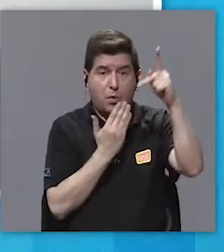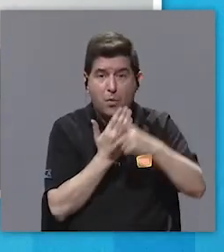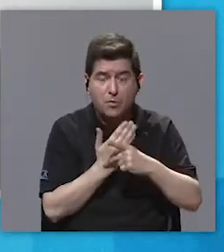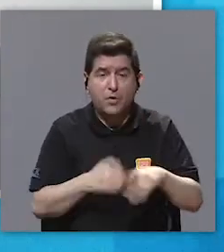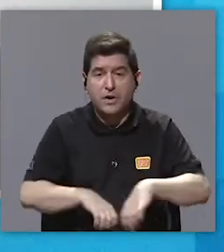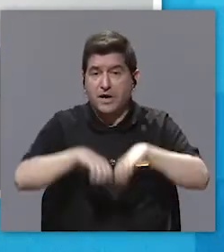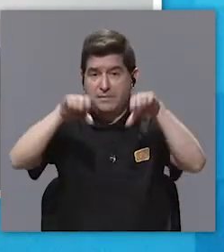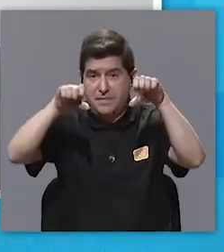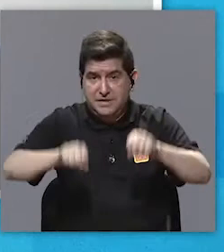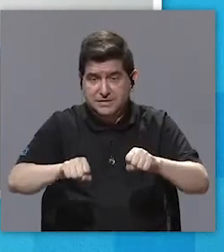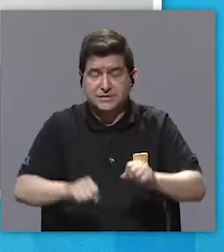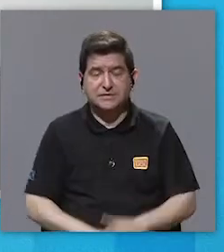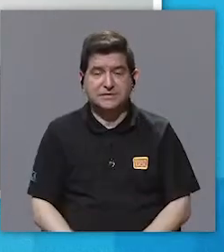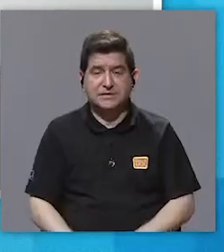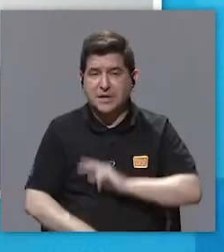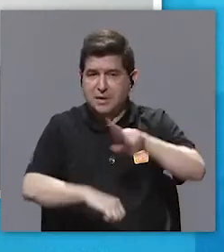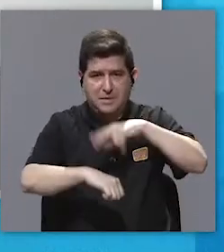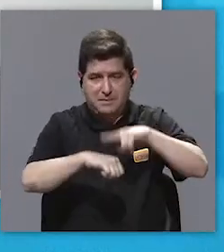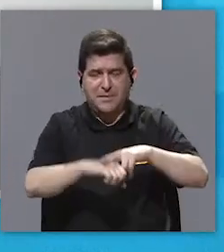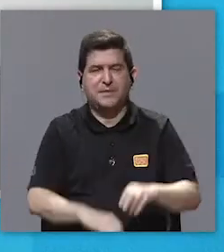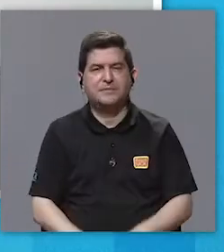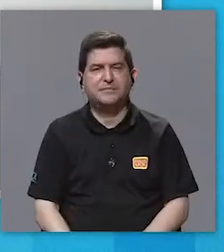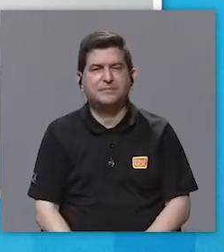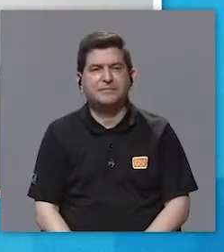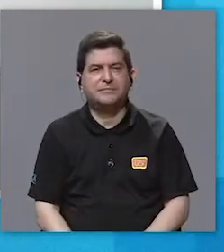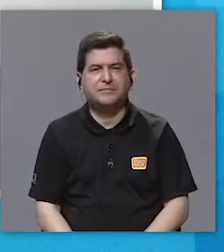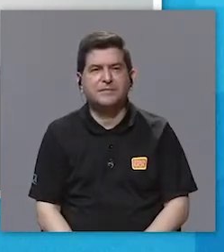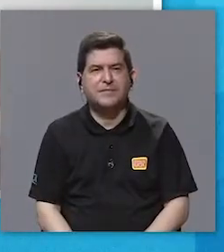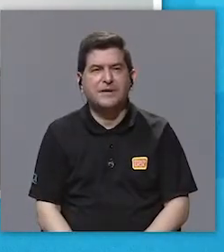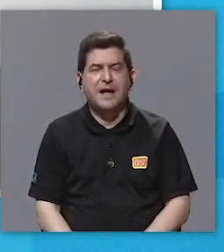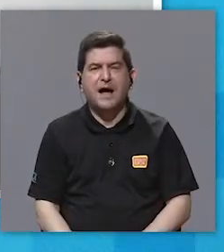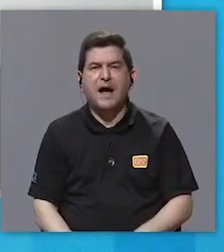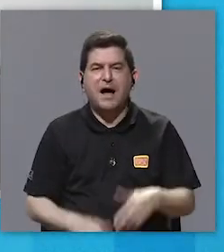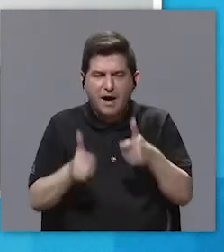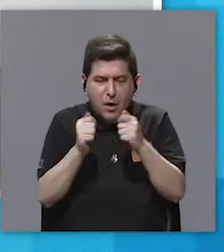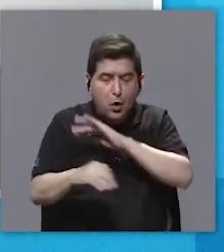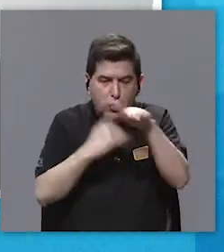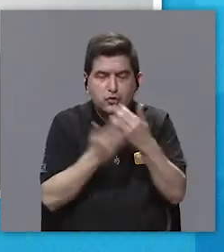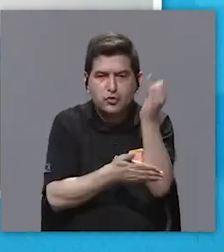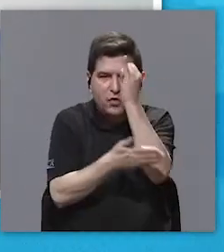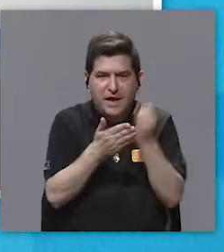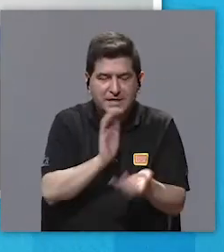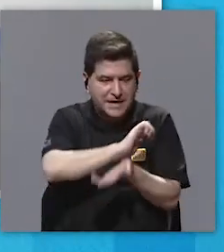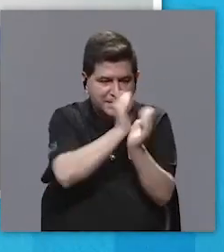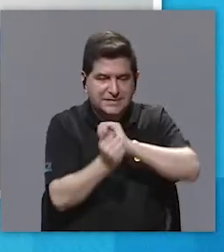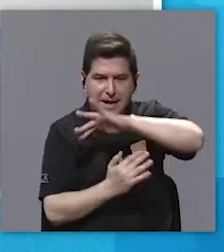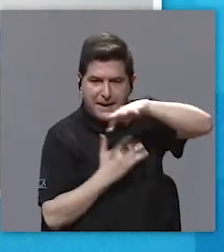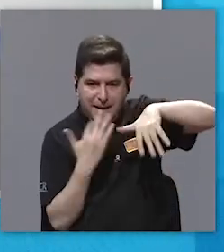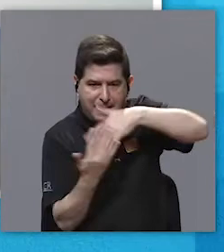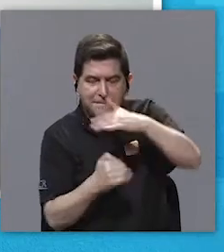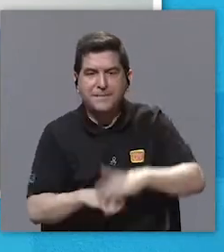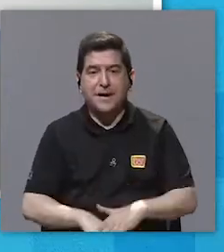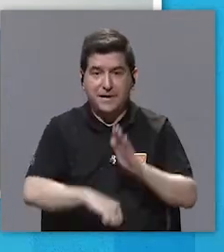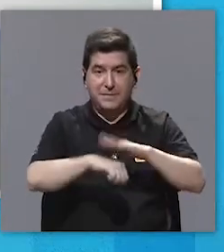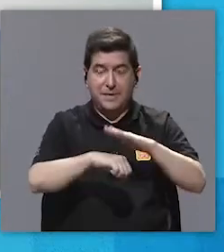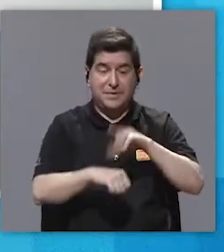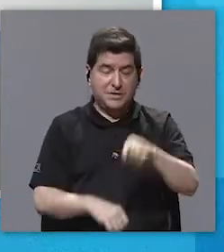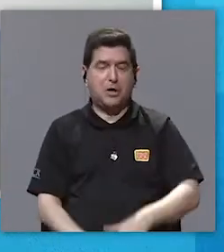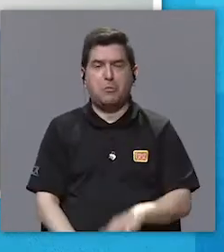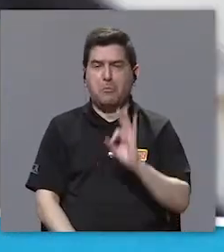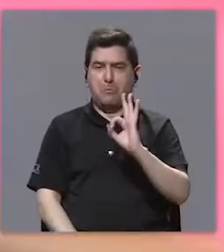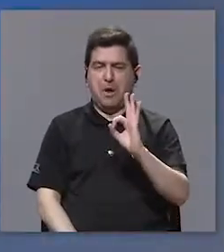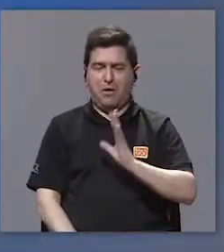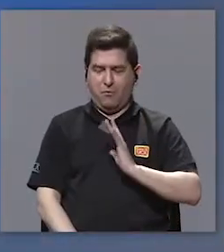sistemas comunes decía bill frist que los videojuegos son todas las artes vueltas interactivas eso va a ser súper cool